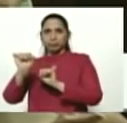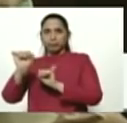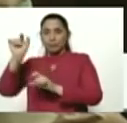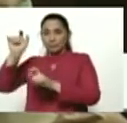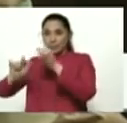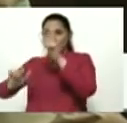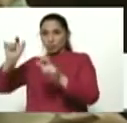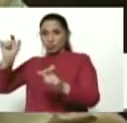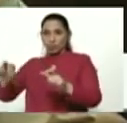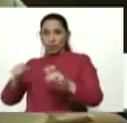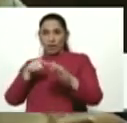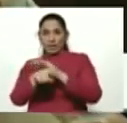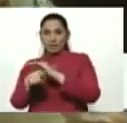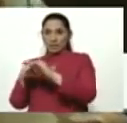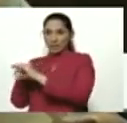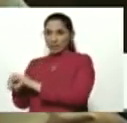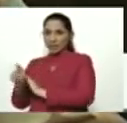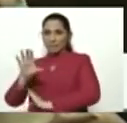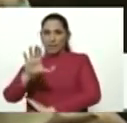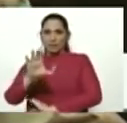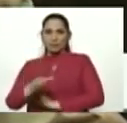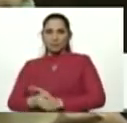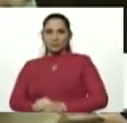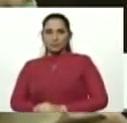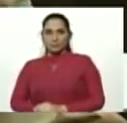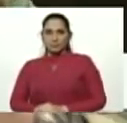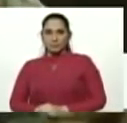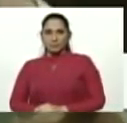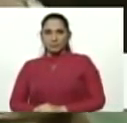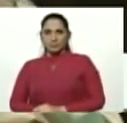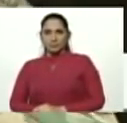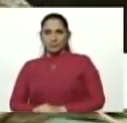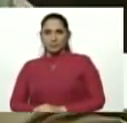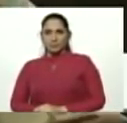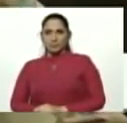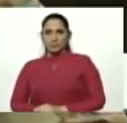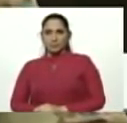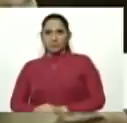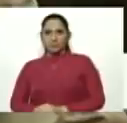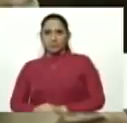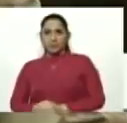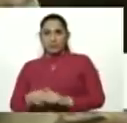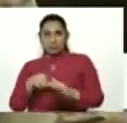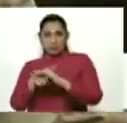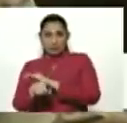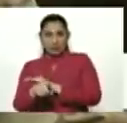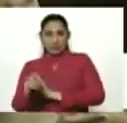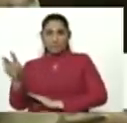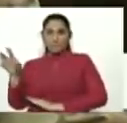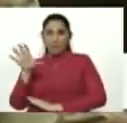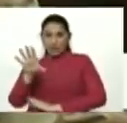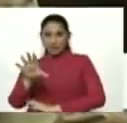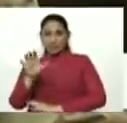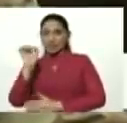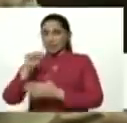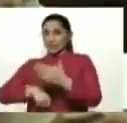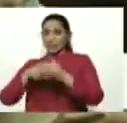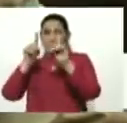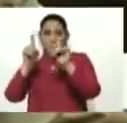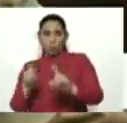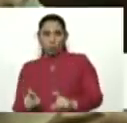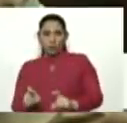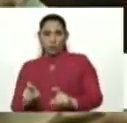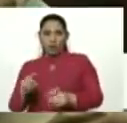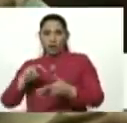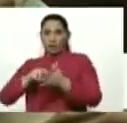personas ingresen al país y se internen en el país sin las pruebas correspondientes. En ese sentido,